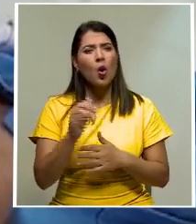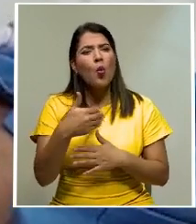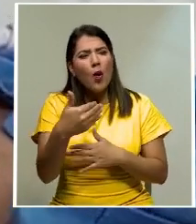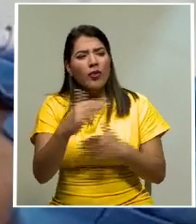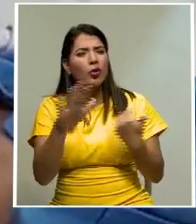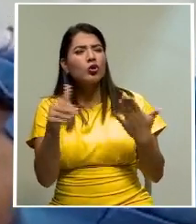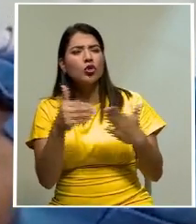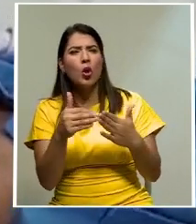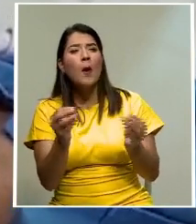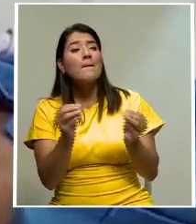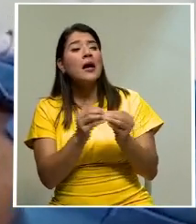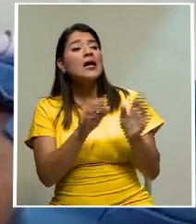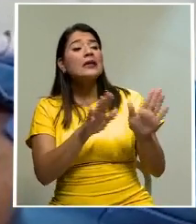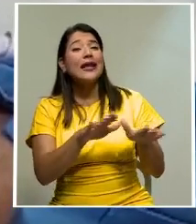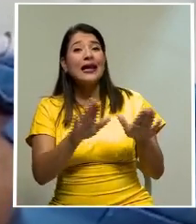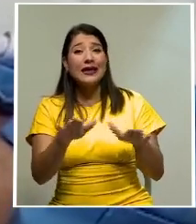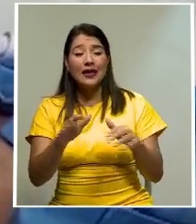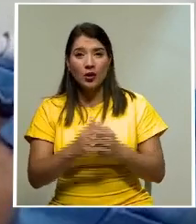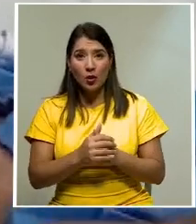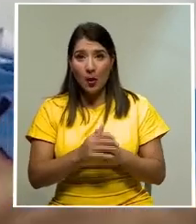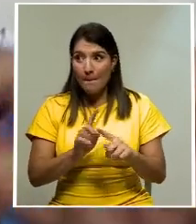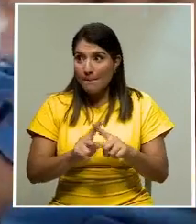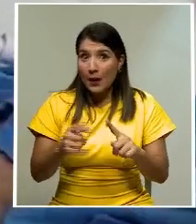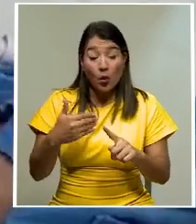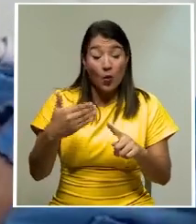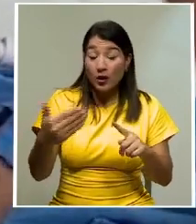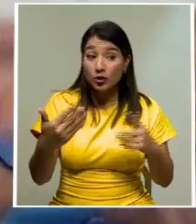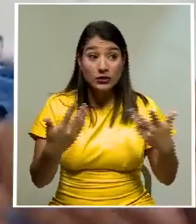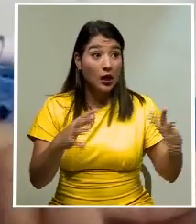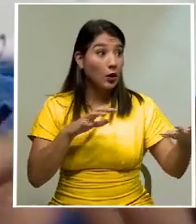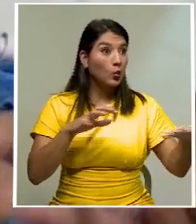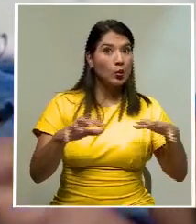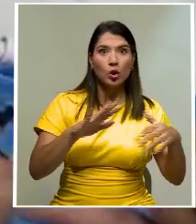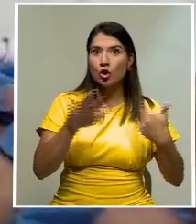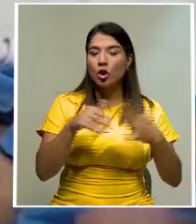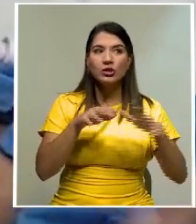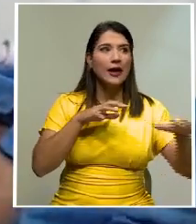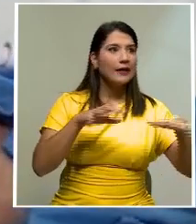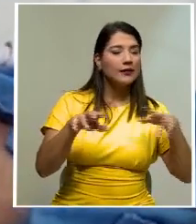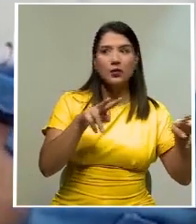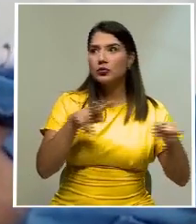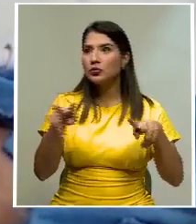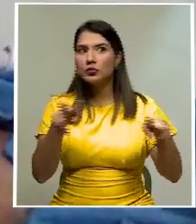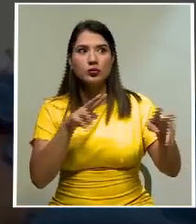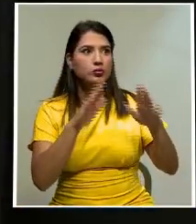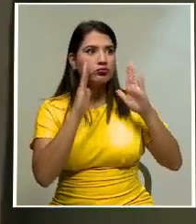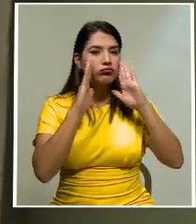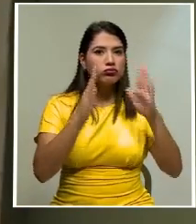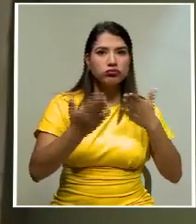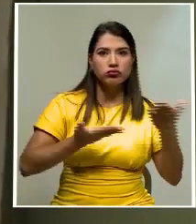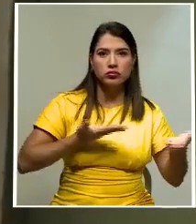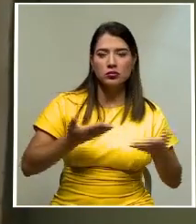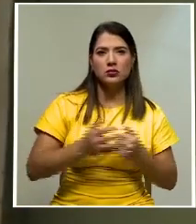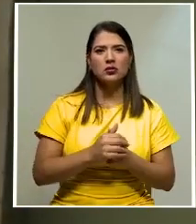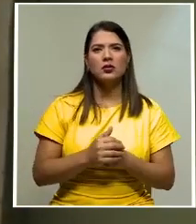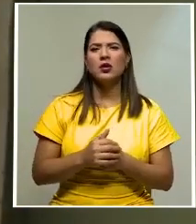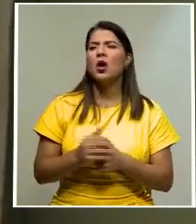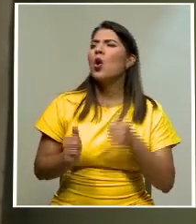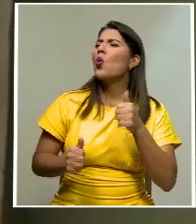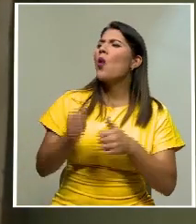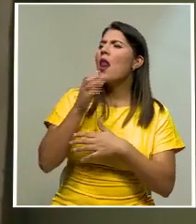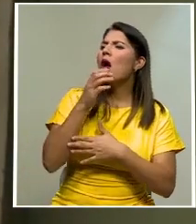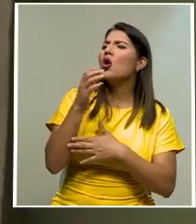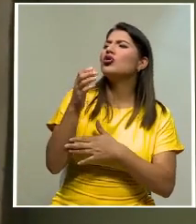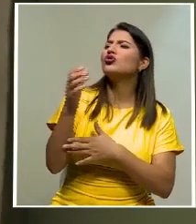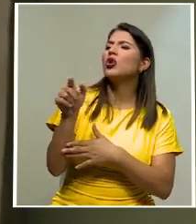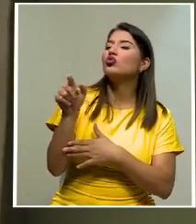calmado. Pero apenas hay movimiento, ellos están todos activos, todos activos. ¿Y cuál es el consejo que este